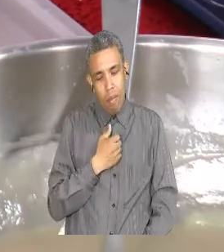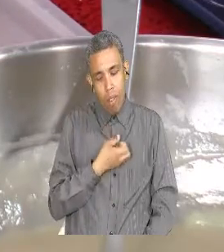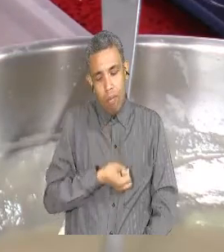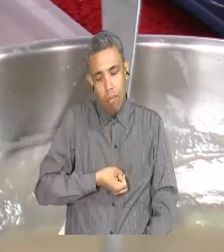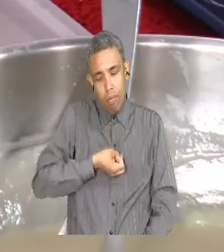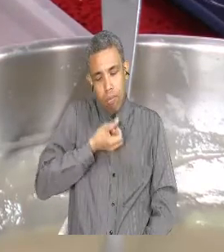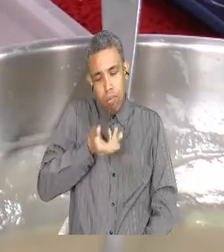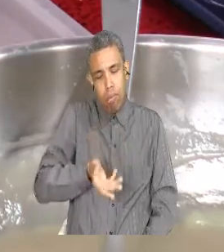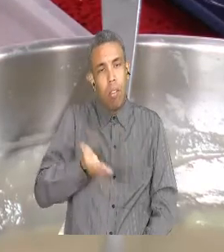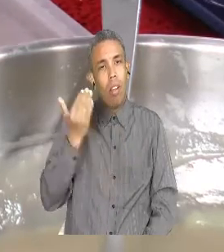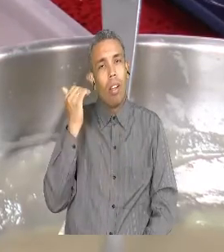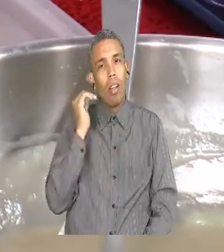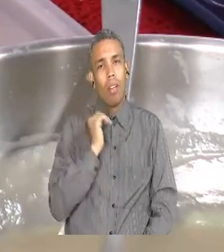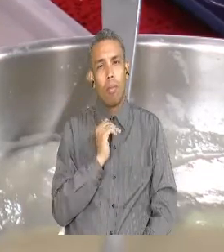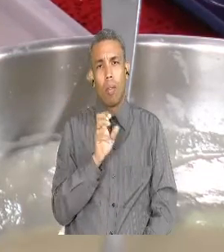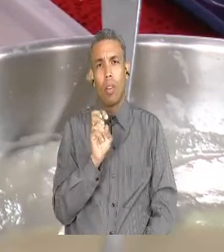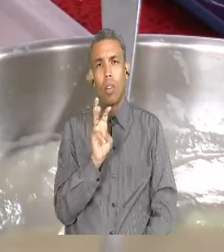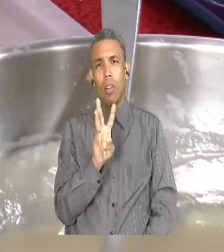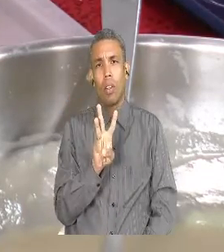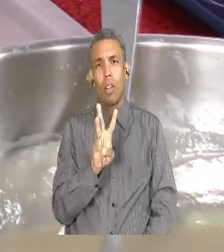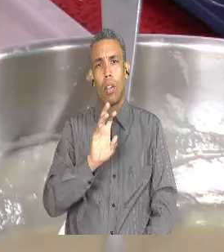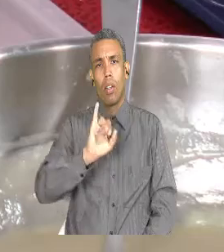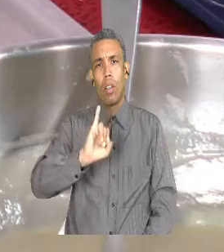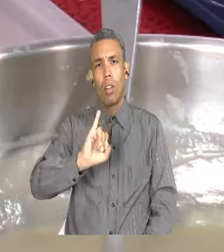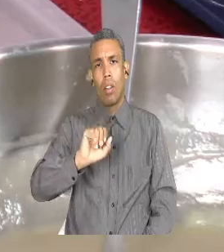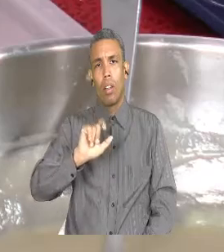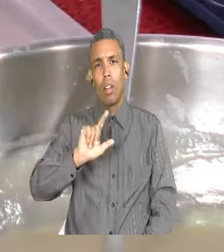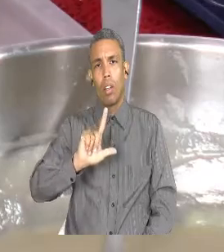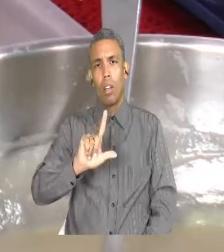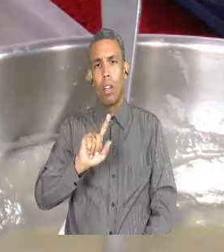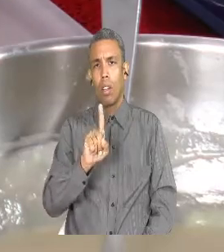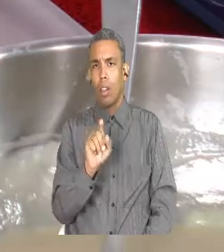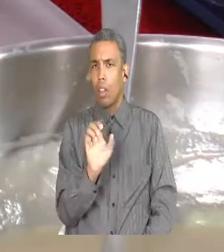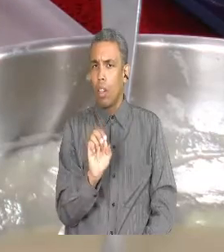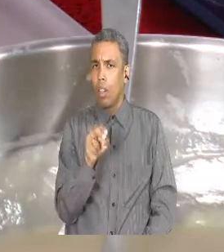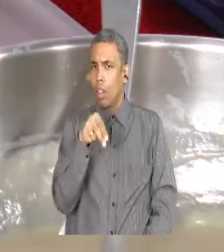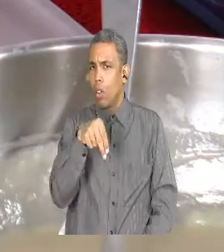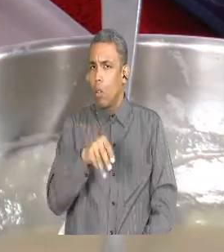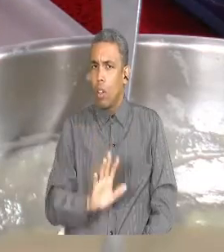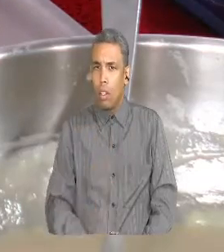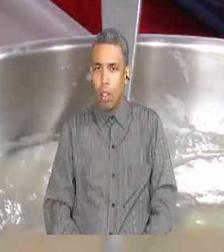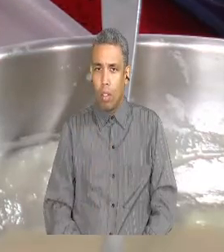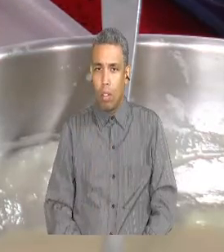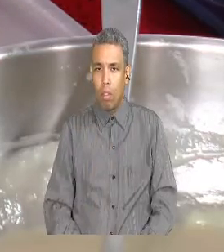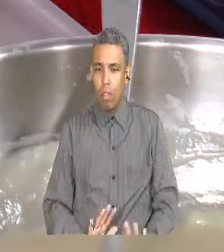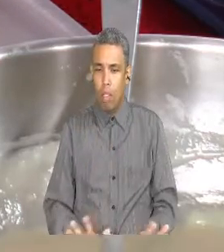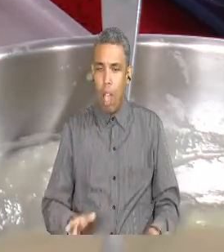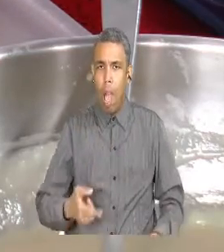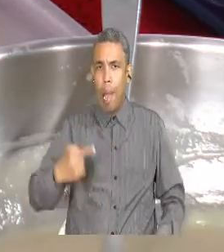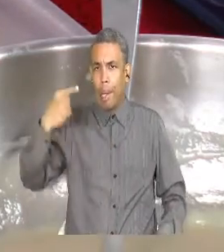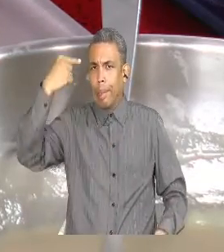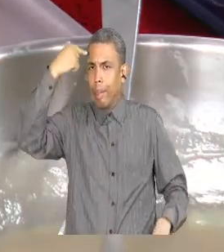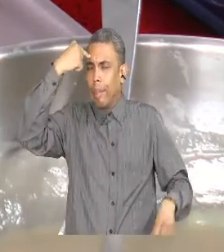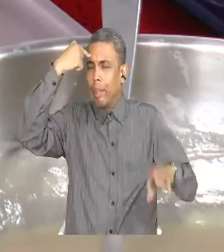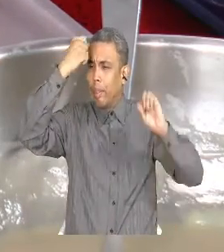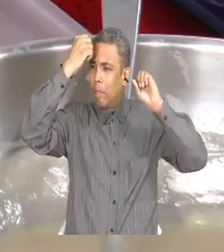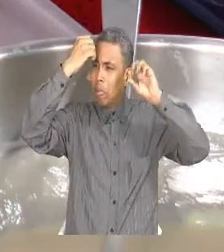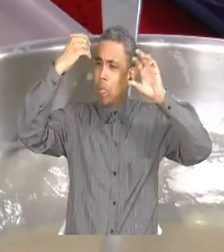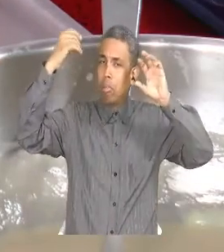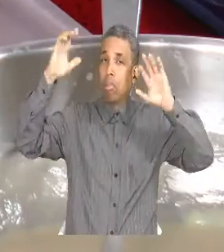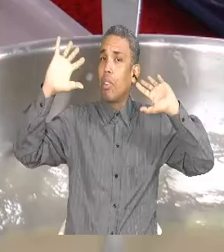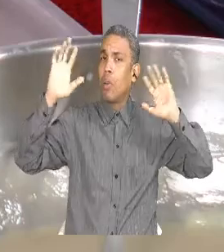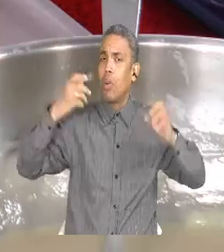nosotros como cocineros no traemos la preparación o la receta montada como tal. En el momento nos